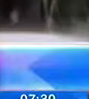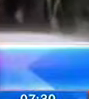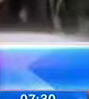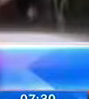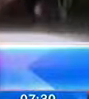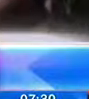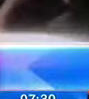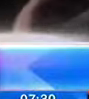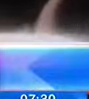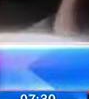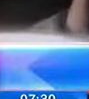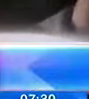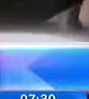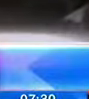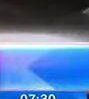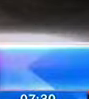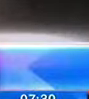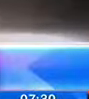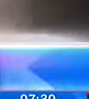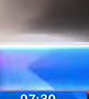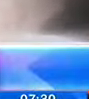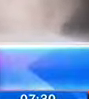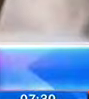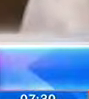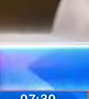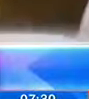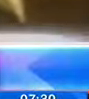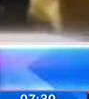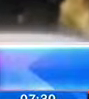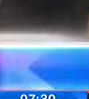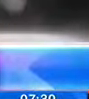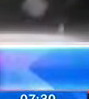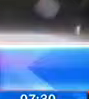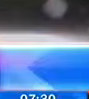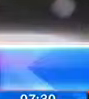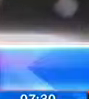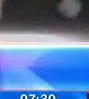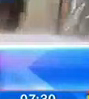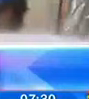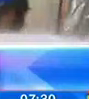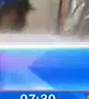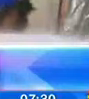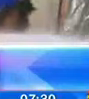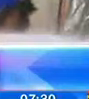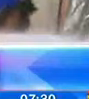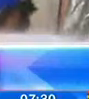y también de nuestro país van los topos ecuatorianos a ayudar a los hermanos mexicanos. Esto es más.